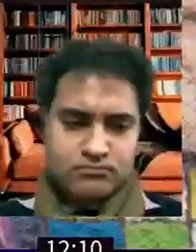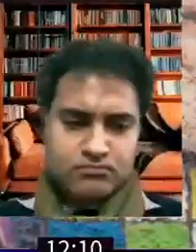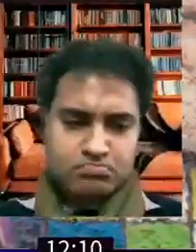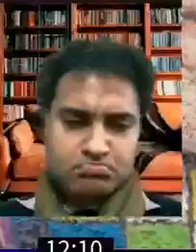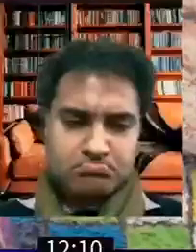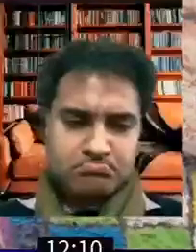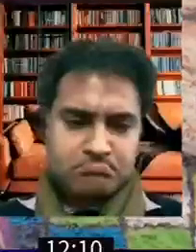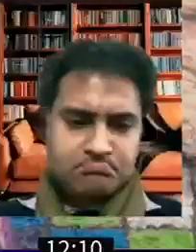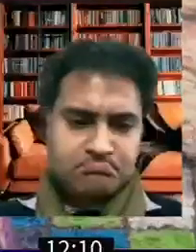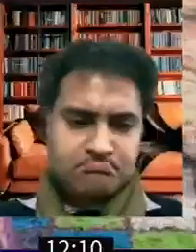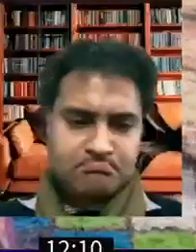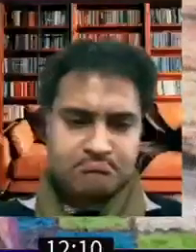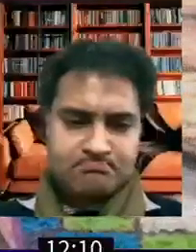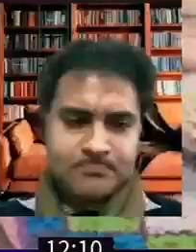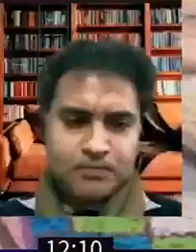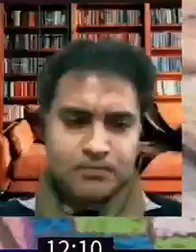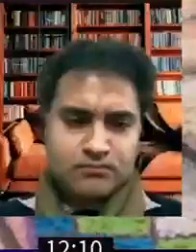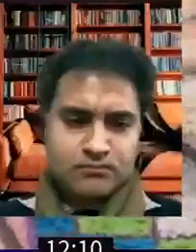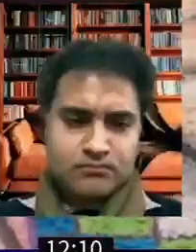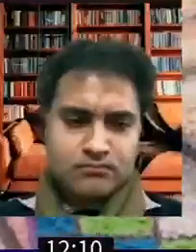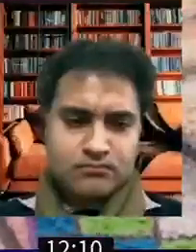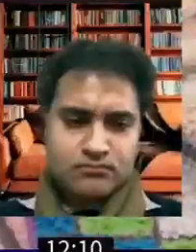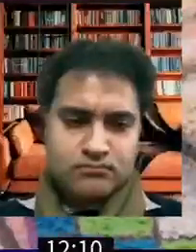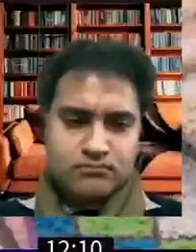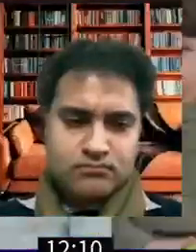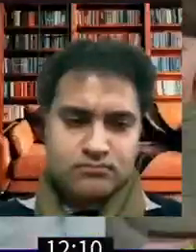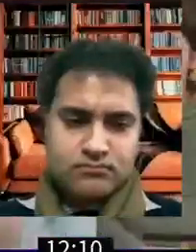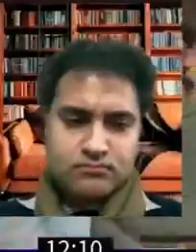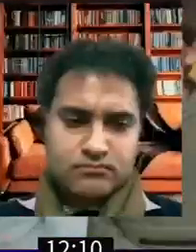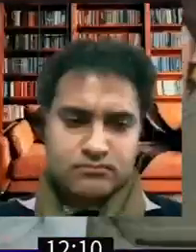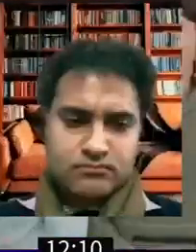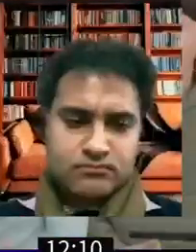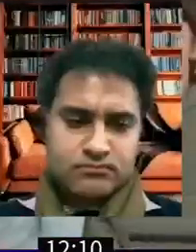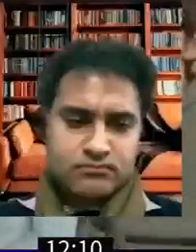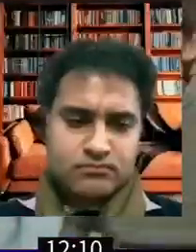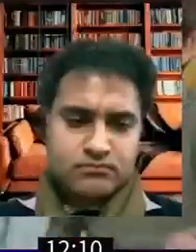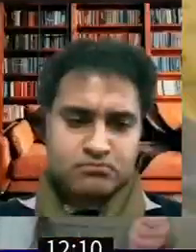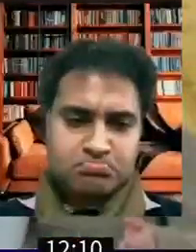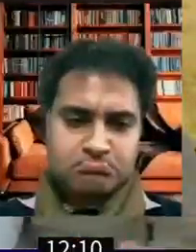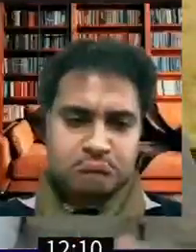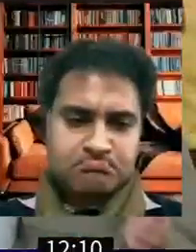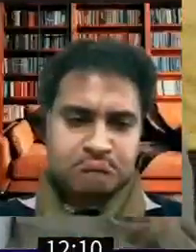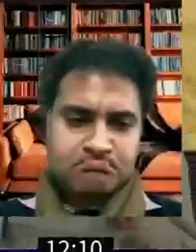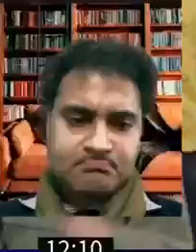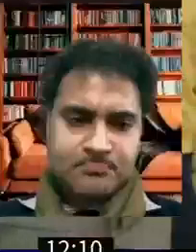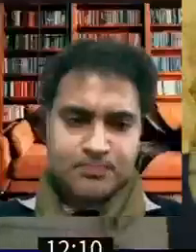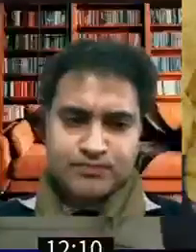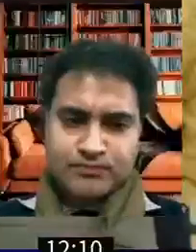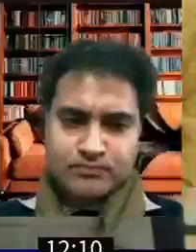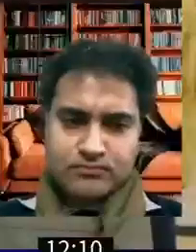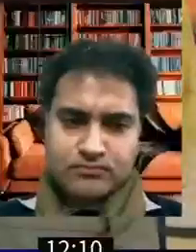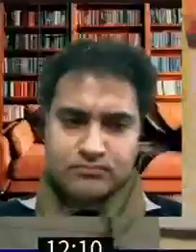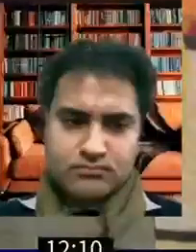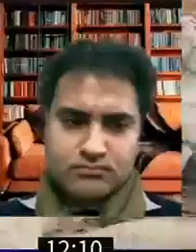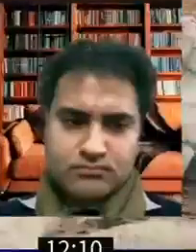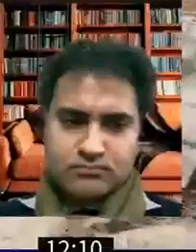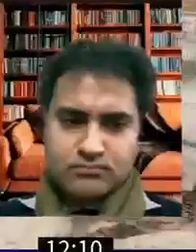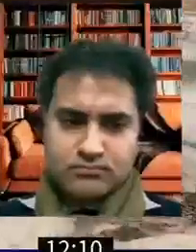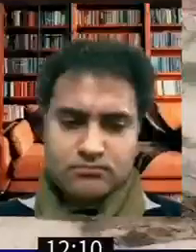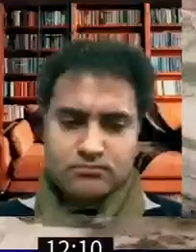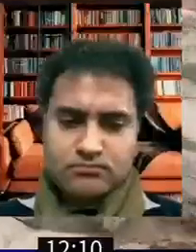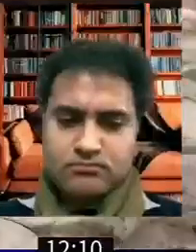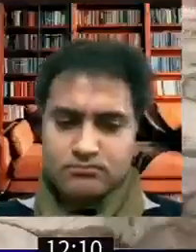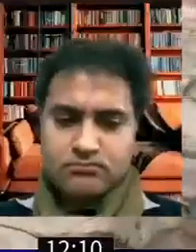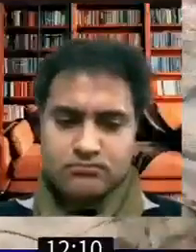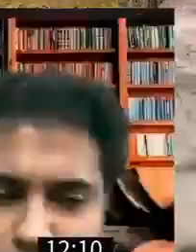y, pasaron, por supuesto, que el mural... El mural de la familia Veragua, que es un trabajo que hicimos para las parlamentarias de